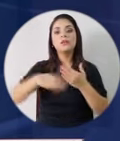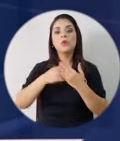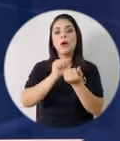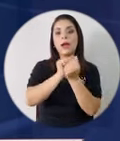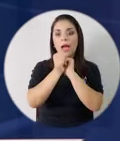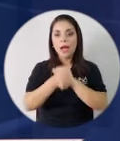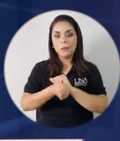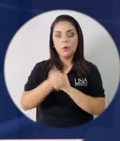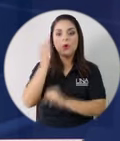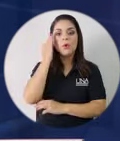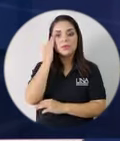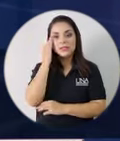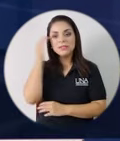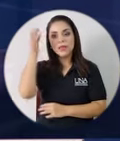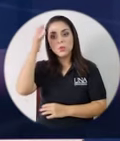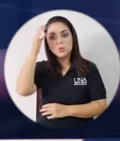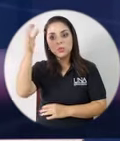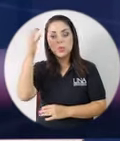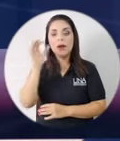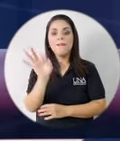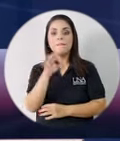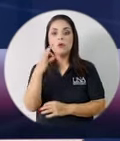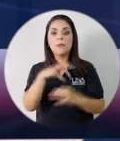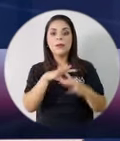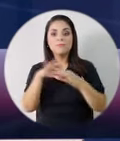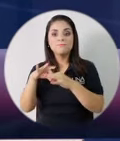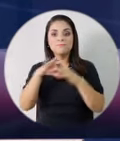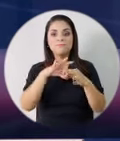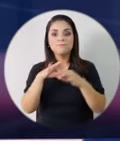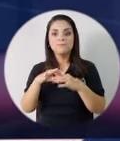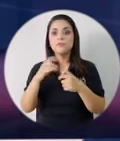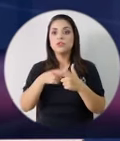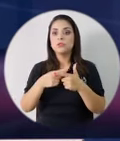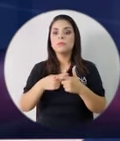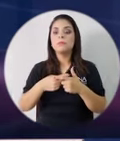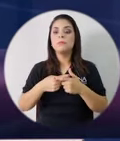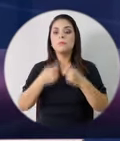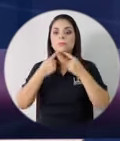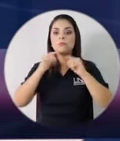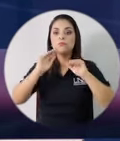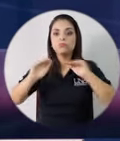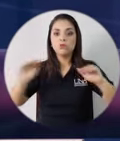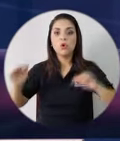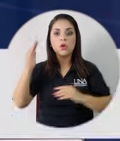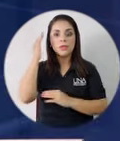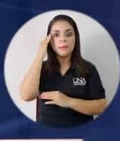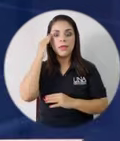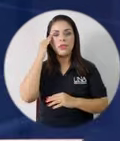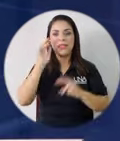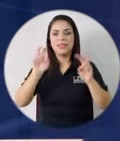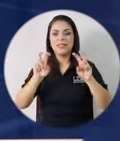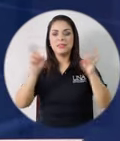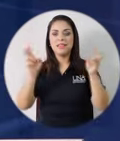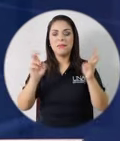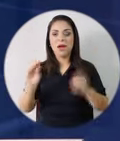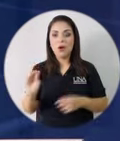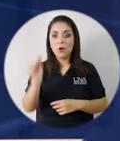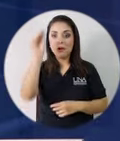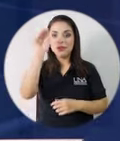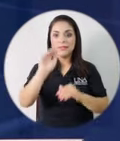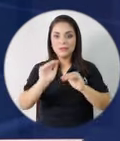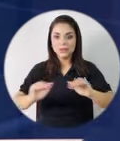este cambio, ¿verdad?, en la conciencia, en la cultura, en la forma de relacionarnos, definitivamente la producción, difusión y divulgación de conocimientos en